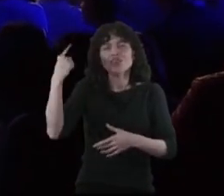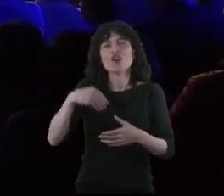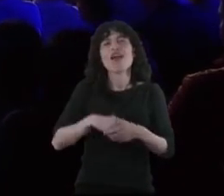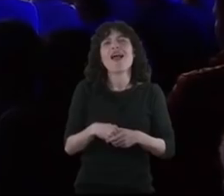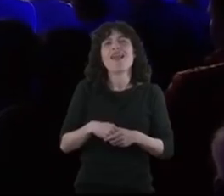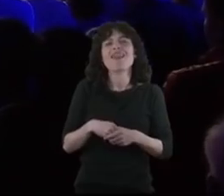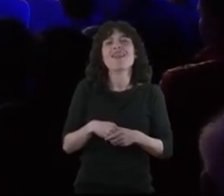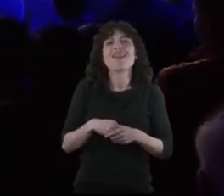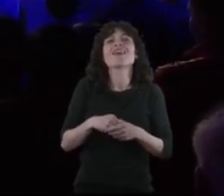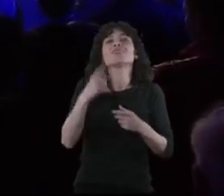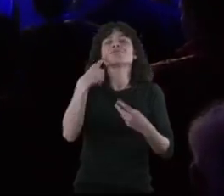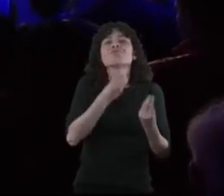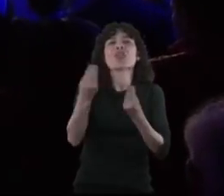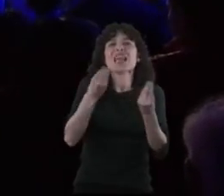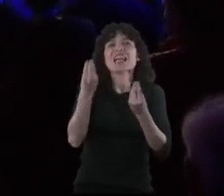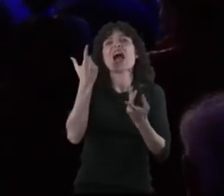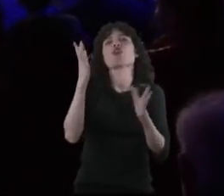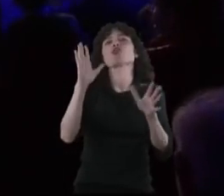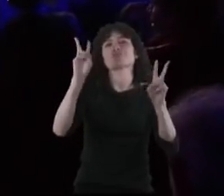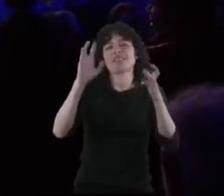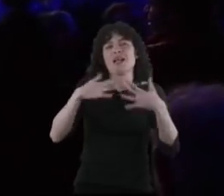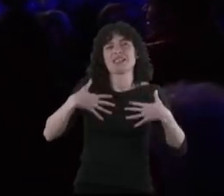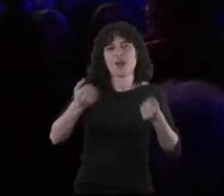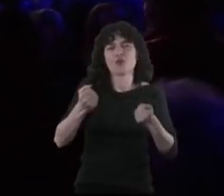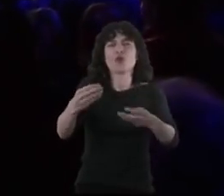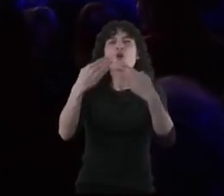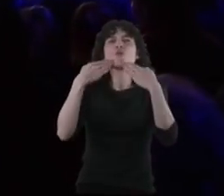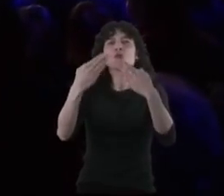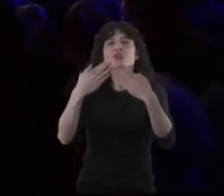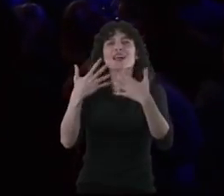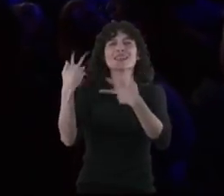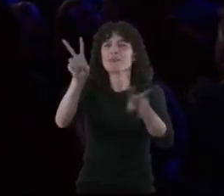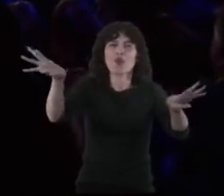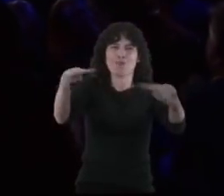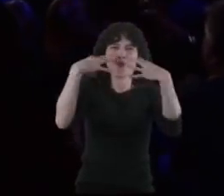Ordinario de Delegados de la Sanidad. Muchas gracias por habernos acompañado.